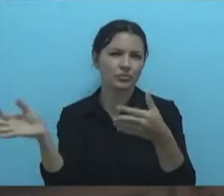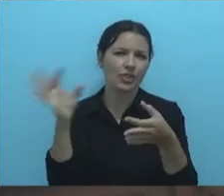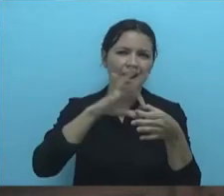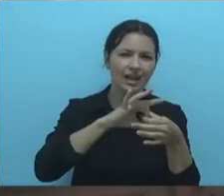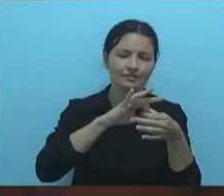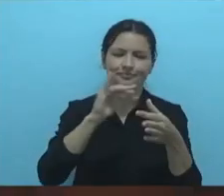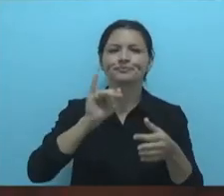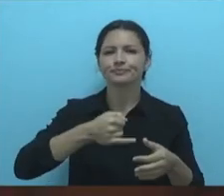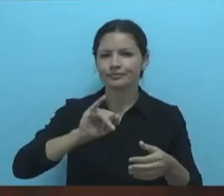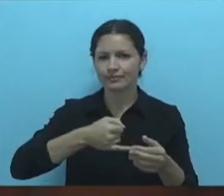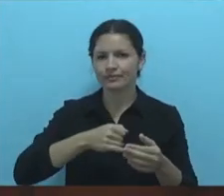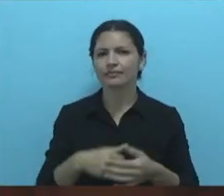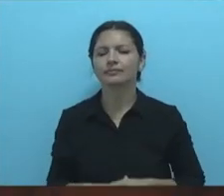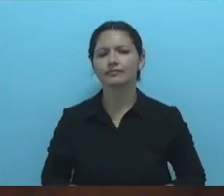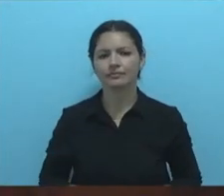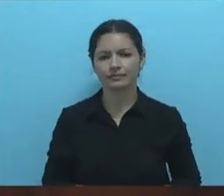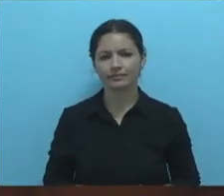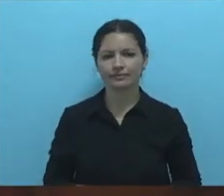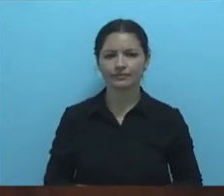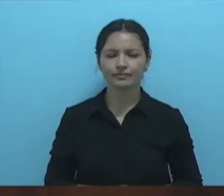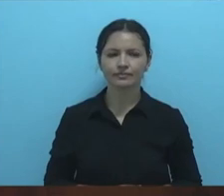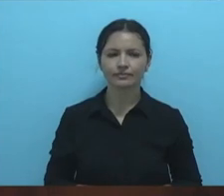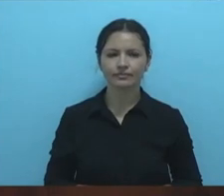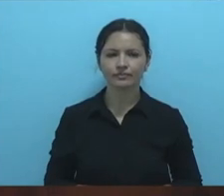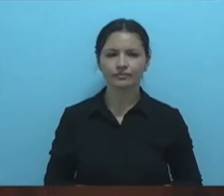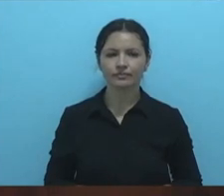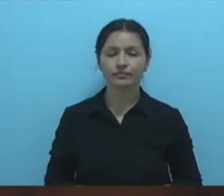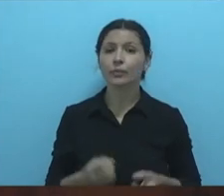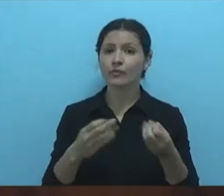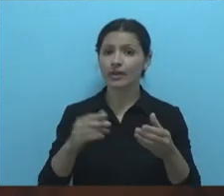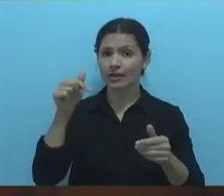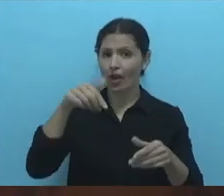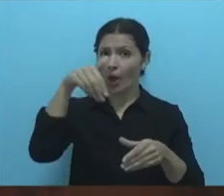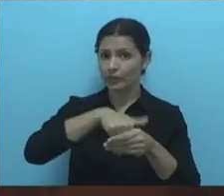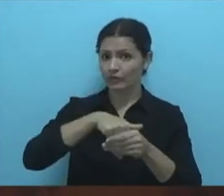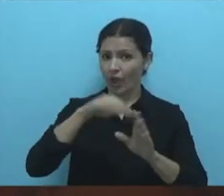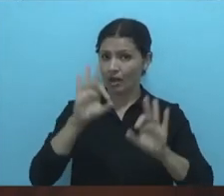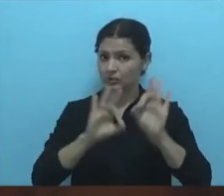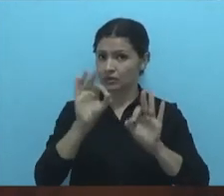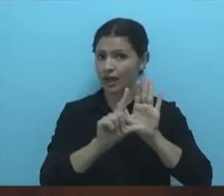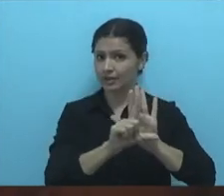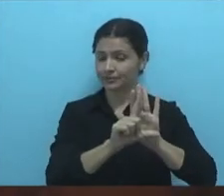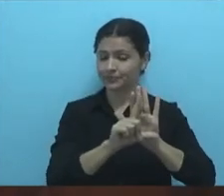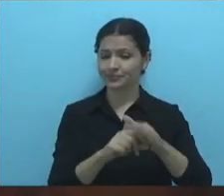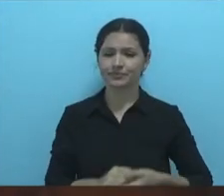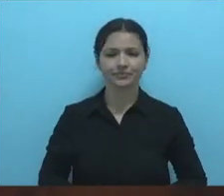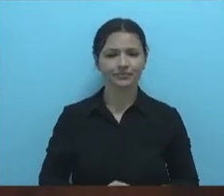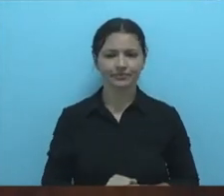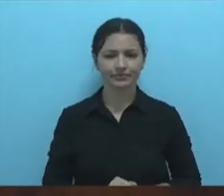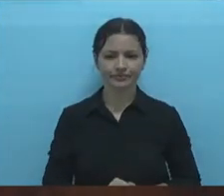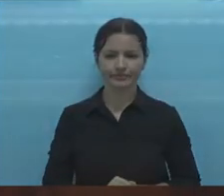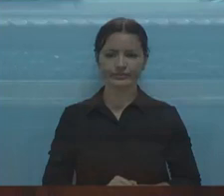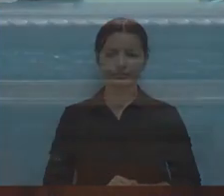se toma nota así se agregan los expedientes al tratamiento voy a poner ahora consideración el proyecto de ley en general